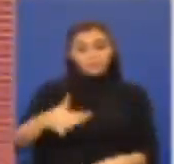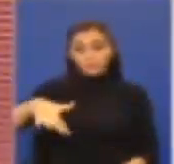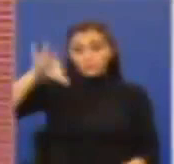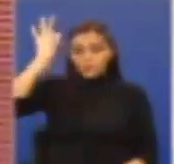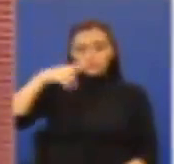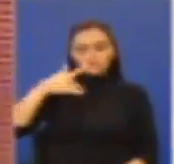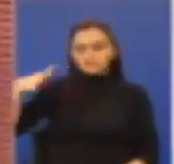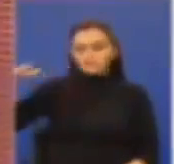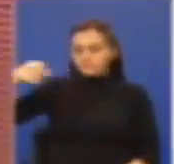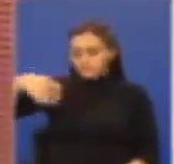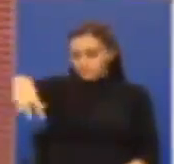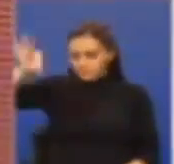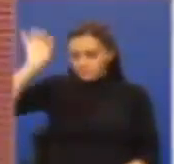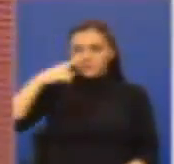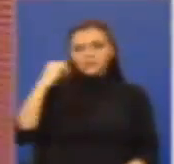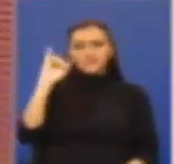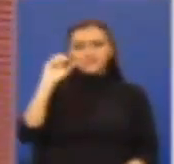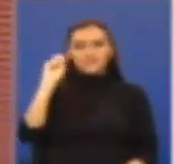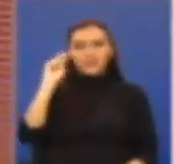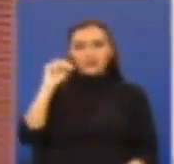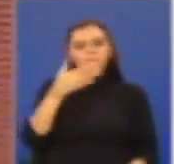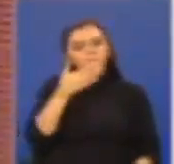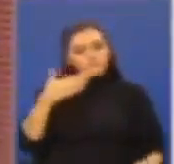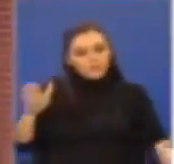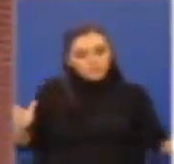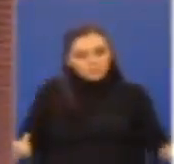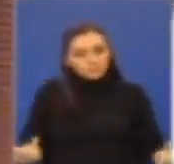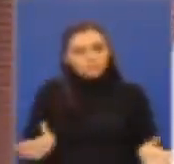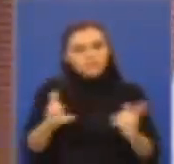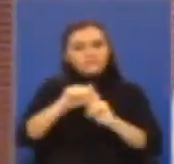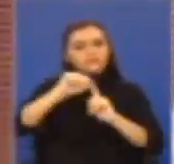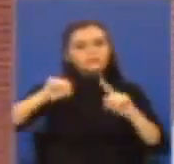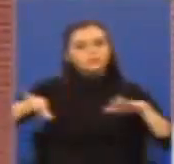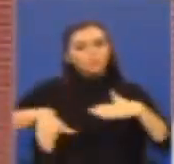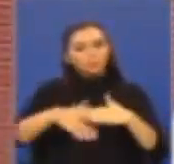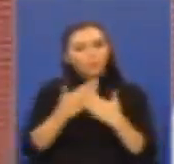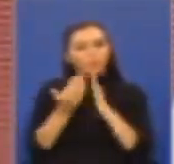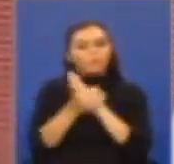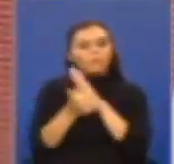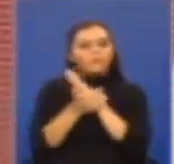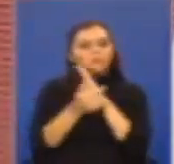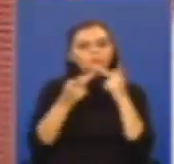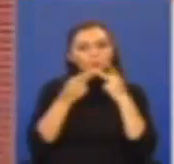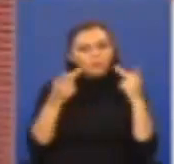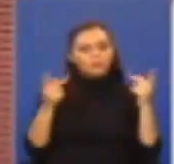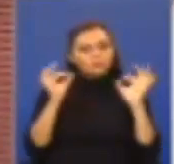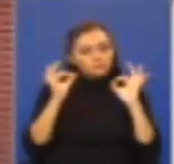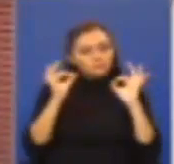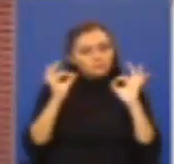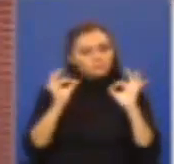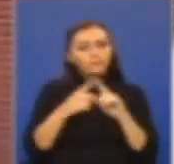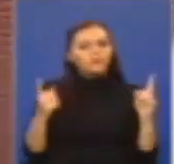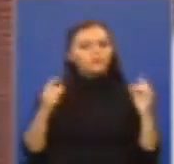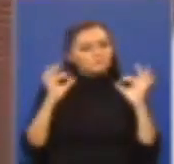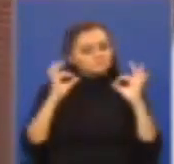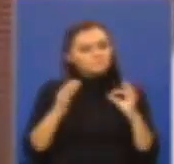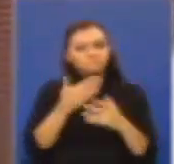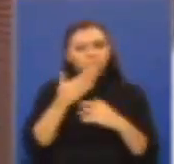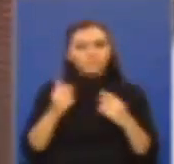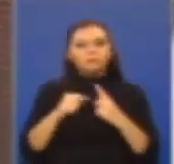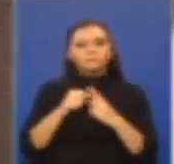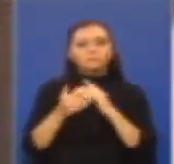que falta no es solo el IAE mejorar, sino un verdadero sistema de capacitación pública e incluso un verdadero sistema